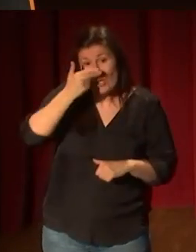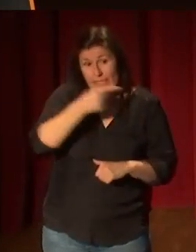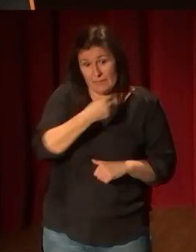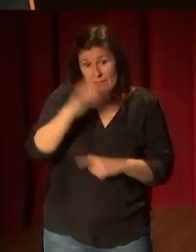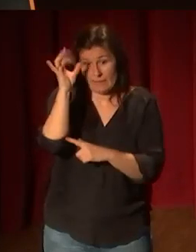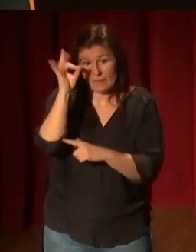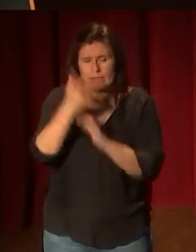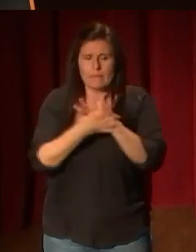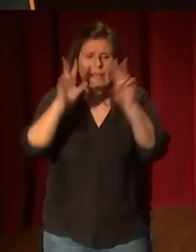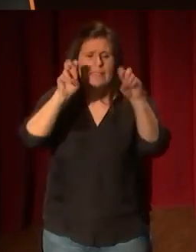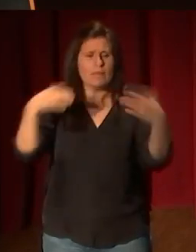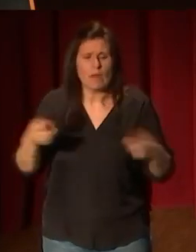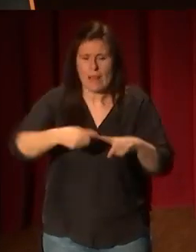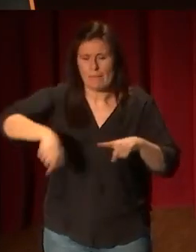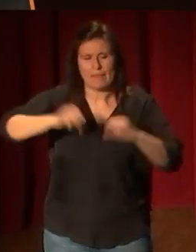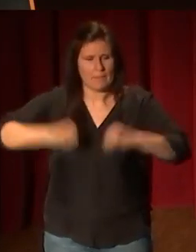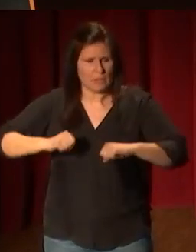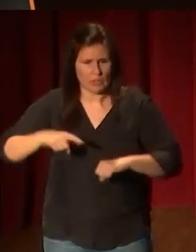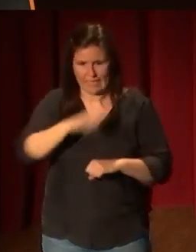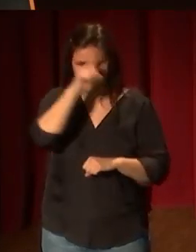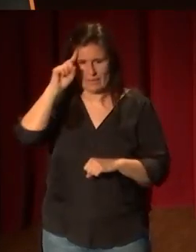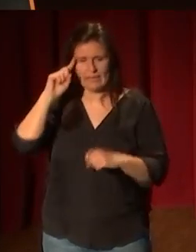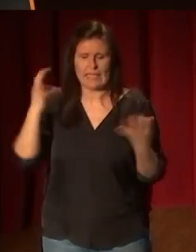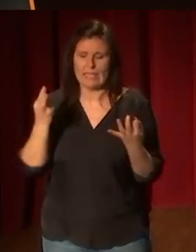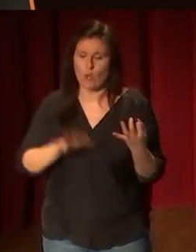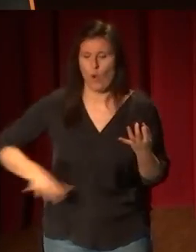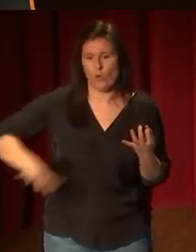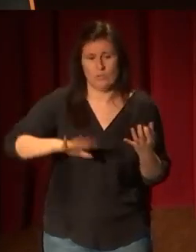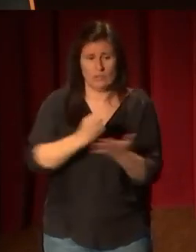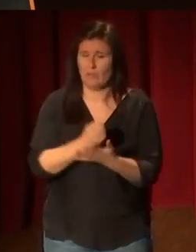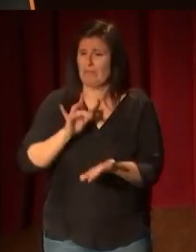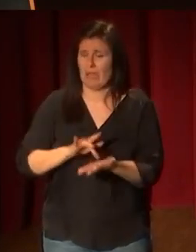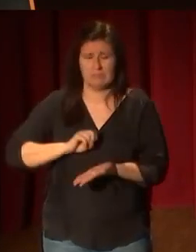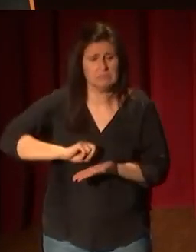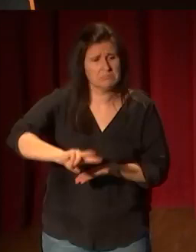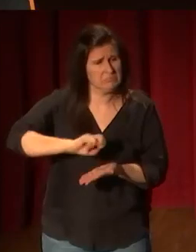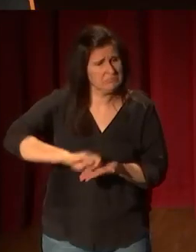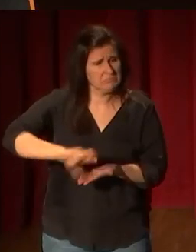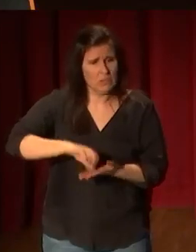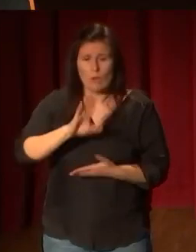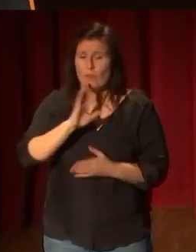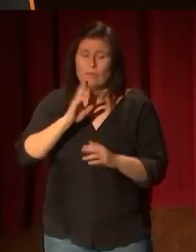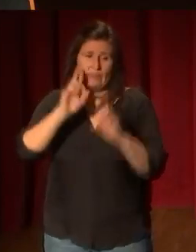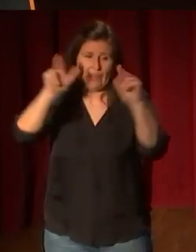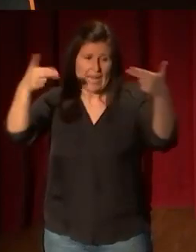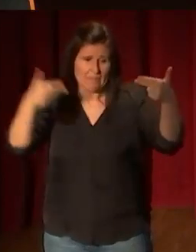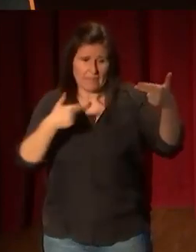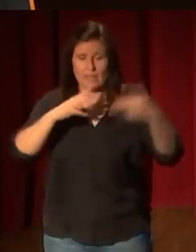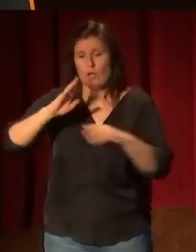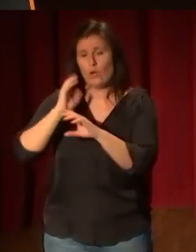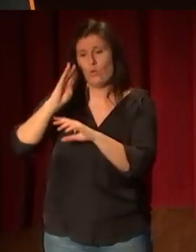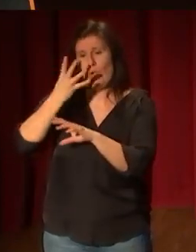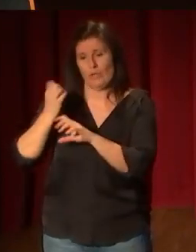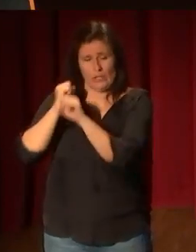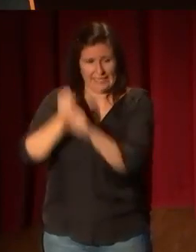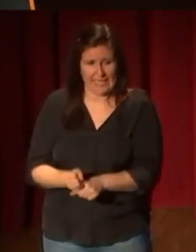sobre la plaza mayor de madrid qué es un sitio por el que todos pasamos como dice el lema del centro del cuarto centenario